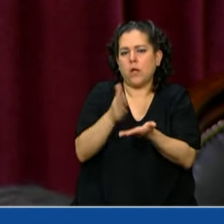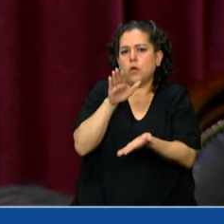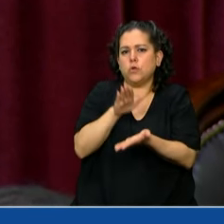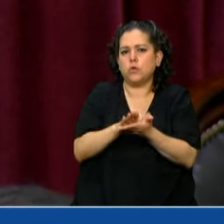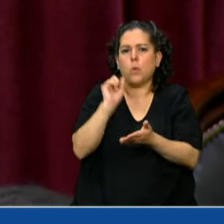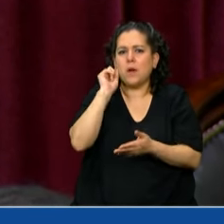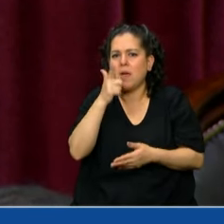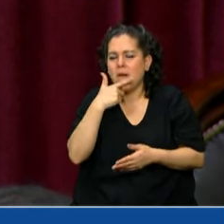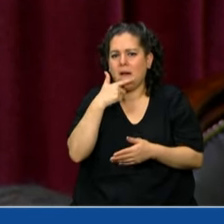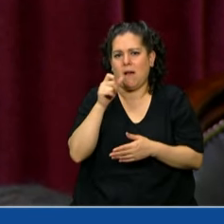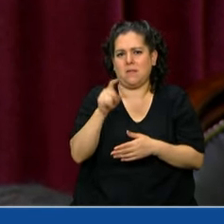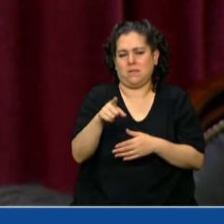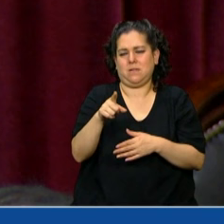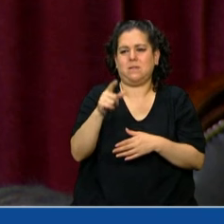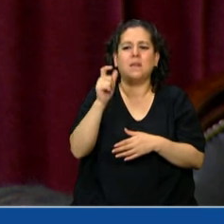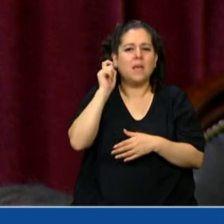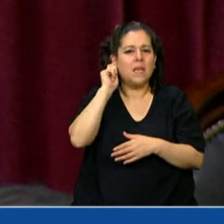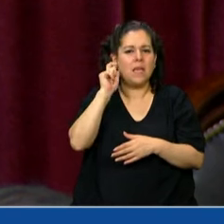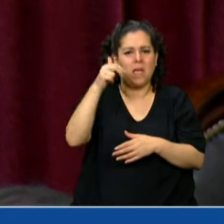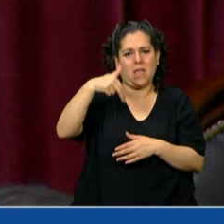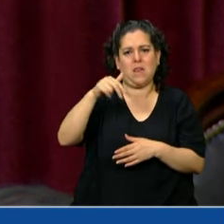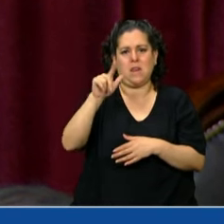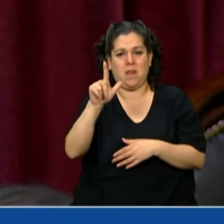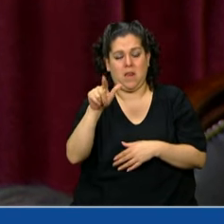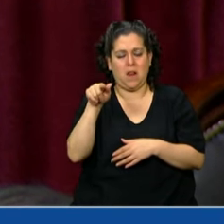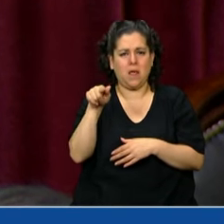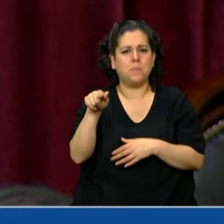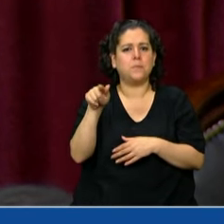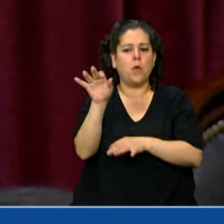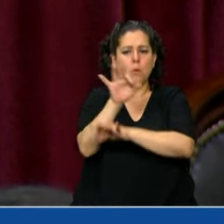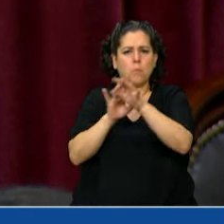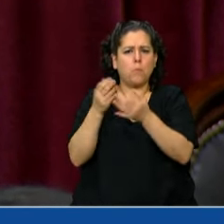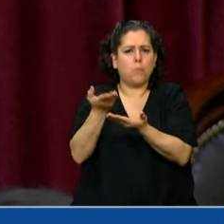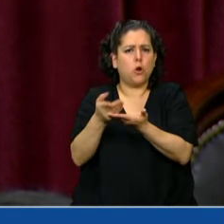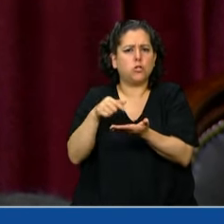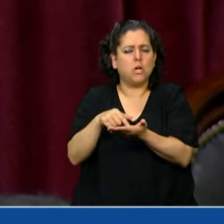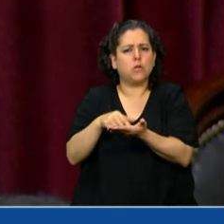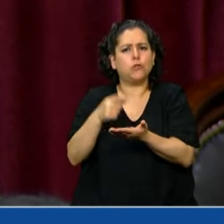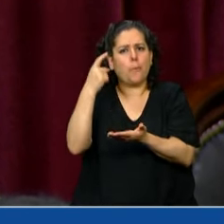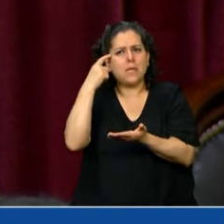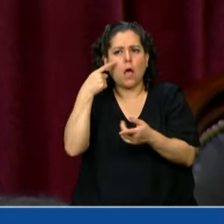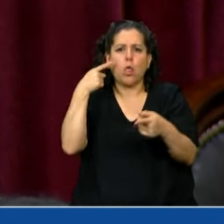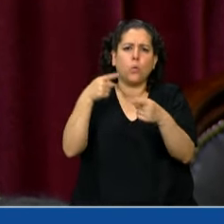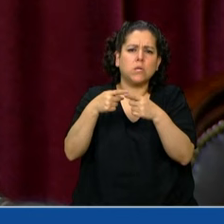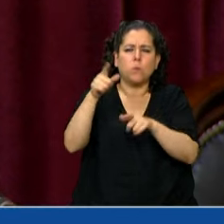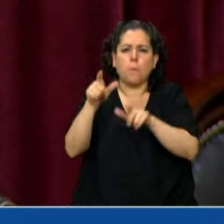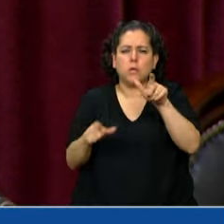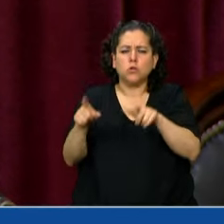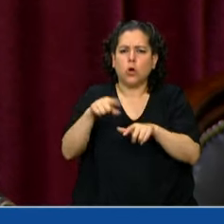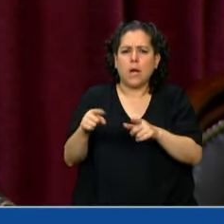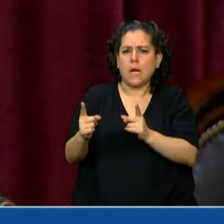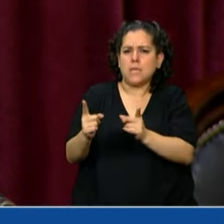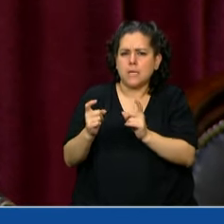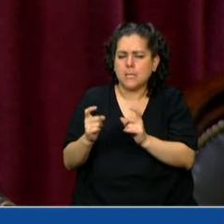natural licuado es un proyecto que no está pensado en función de las necesidades de la población sino